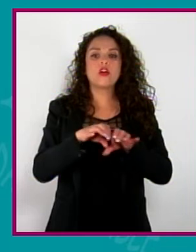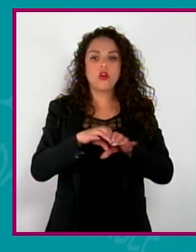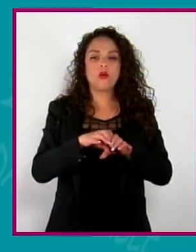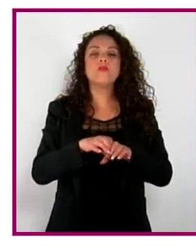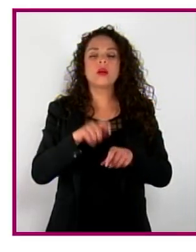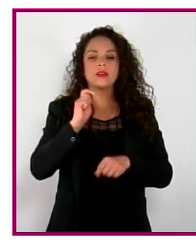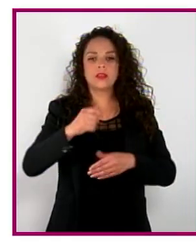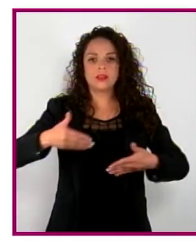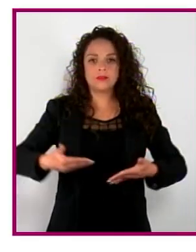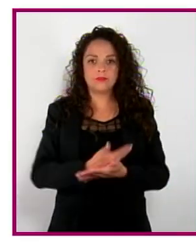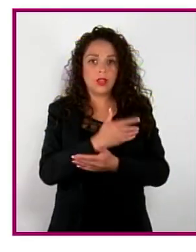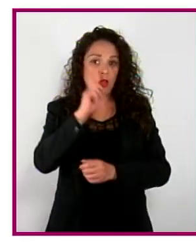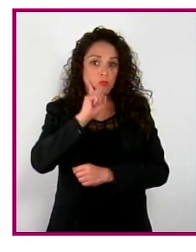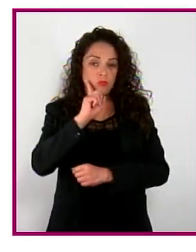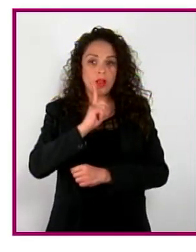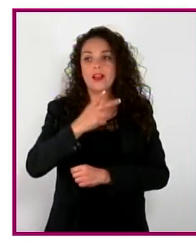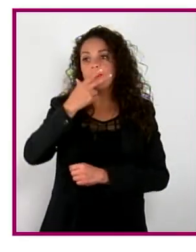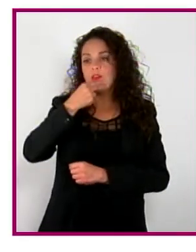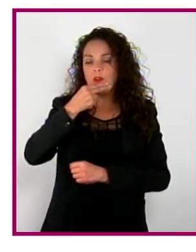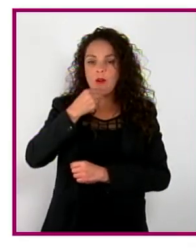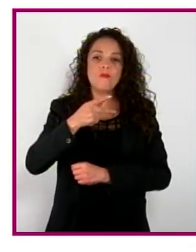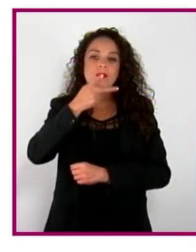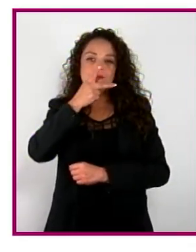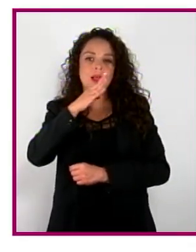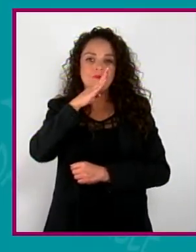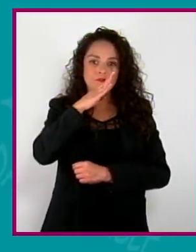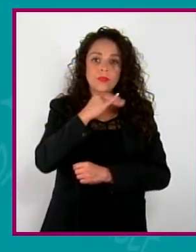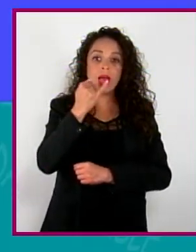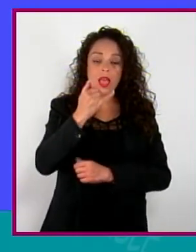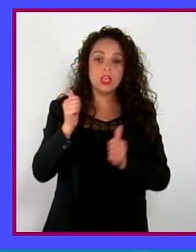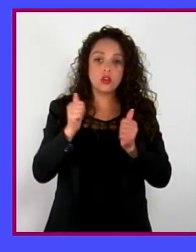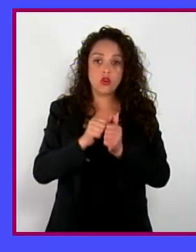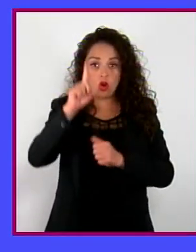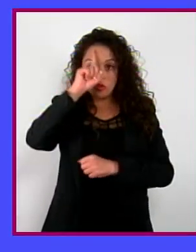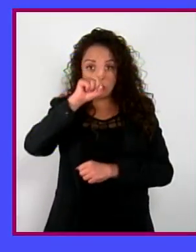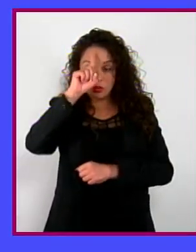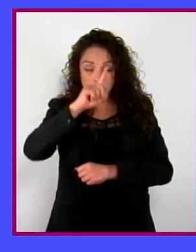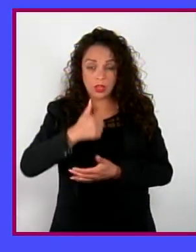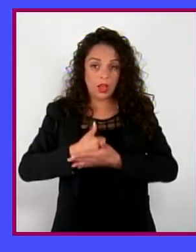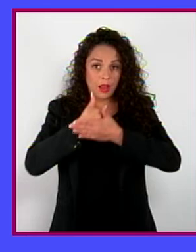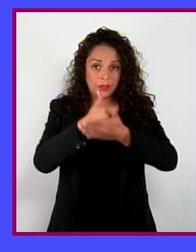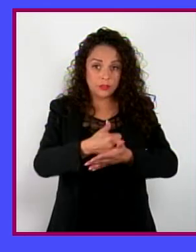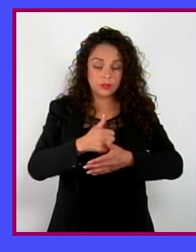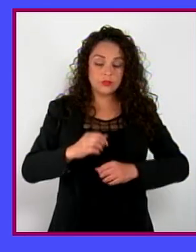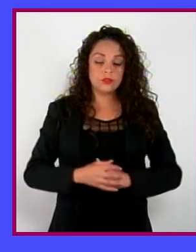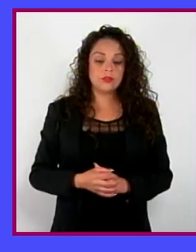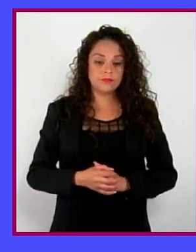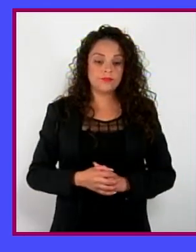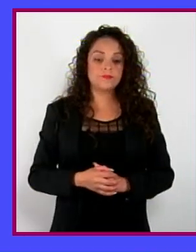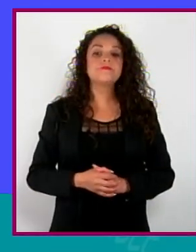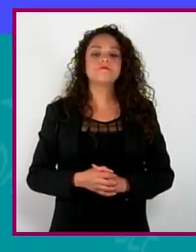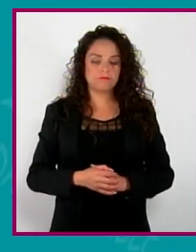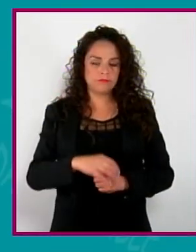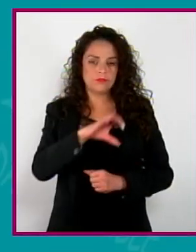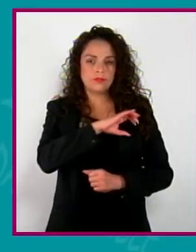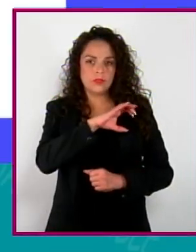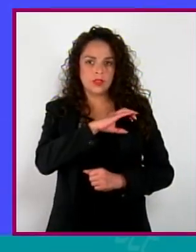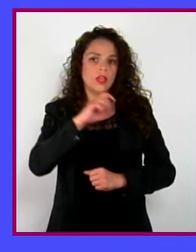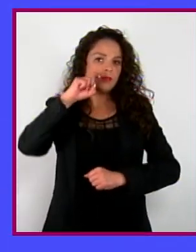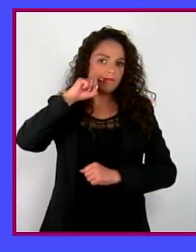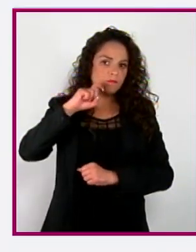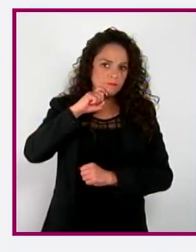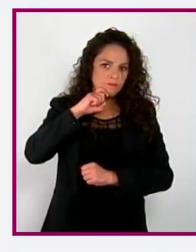paternidad, la adopción y la reproducción asistida. Derecho a establecer relaciones afectivas y sexuales,